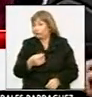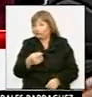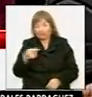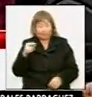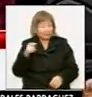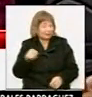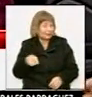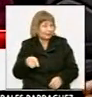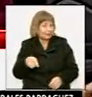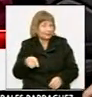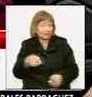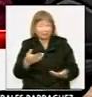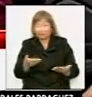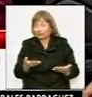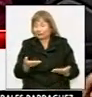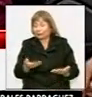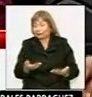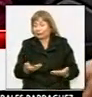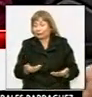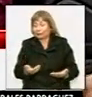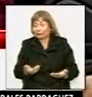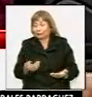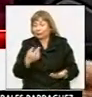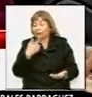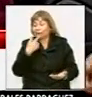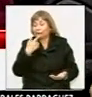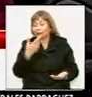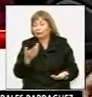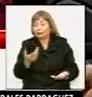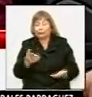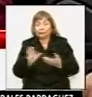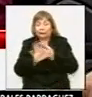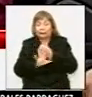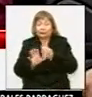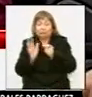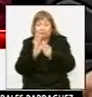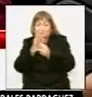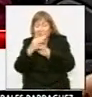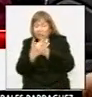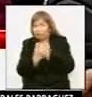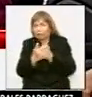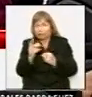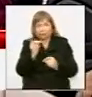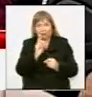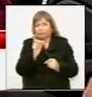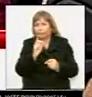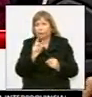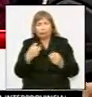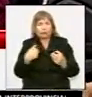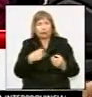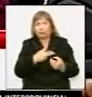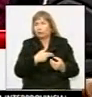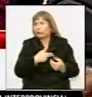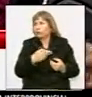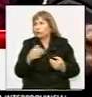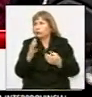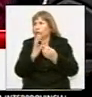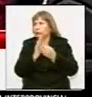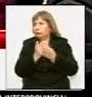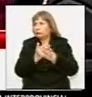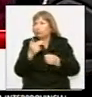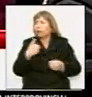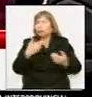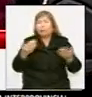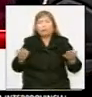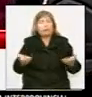esto vaya a decir que uno es escudero. Nosotros no somos escuderos, presidente. Lo